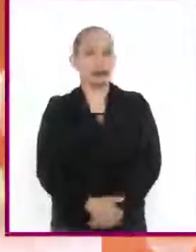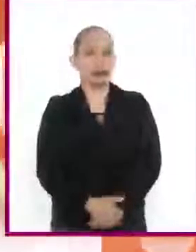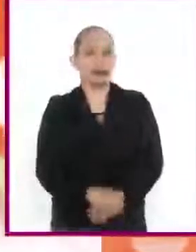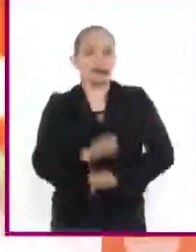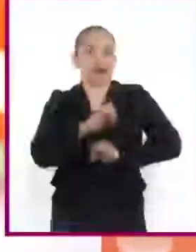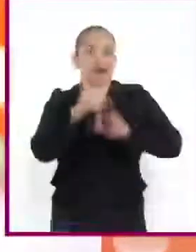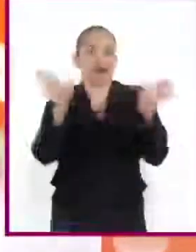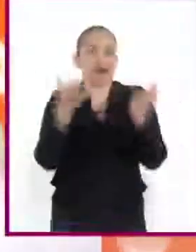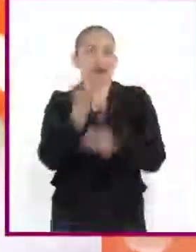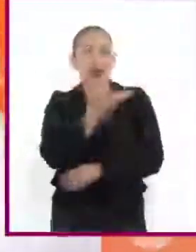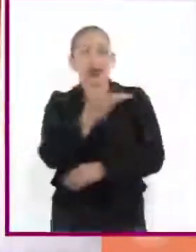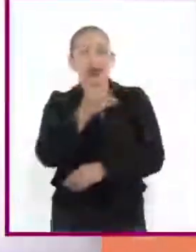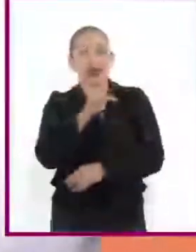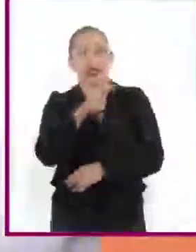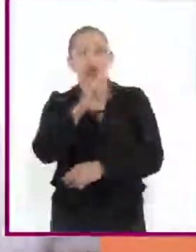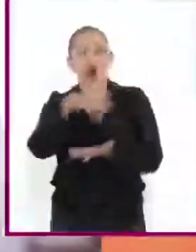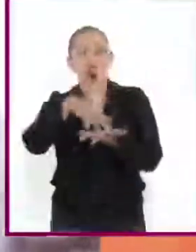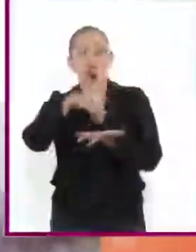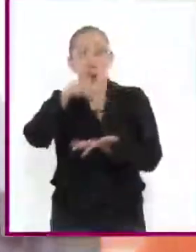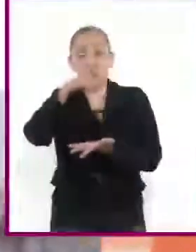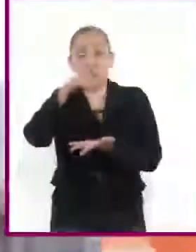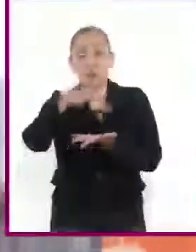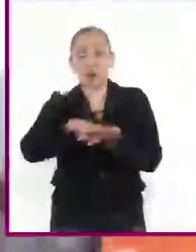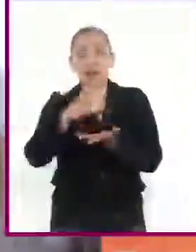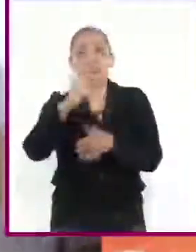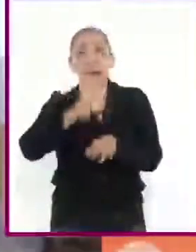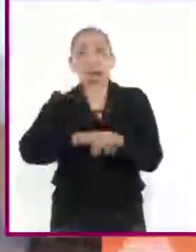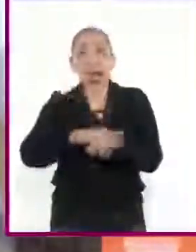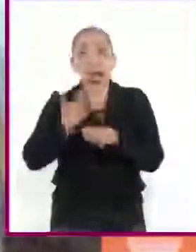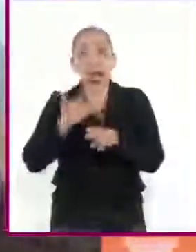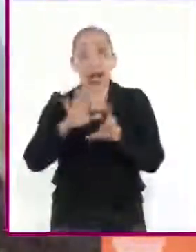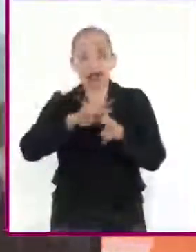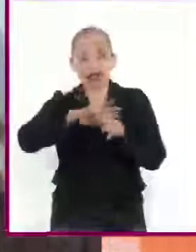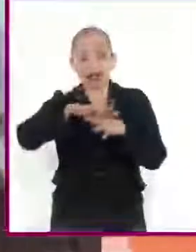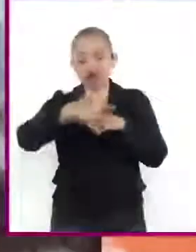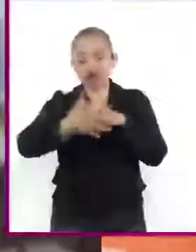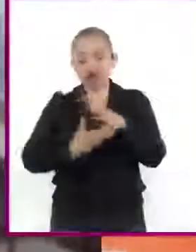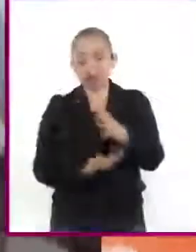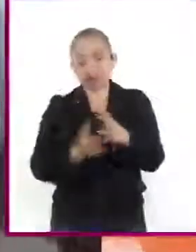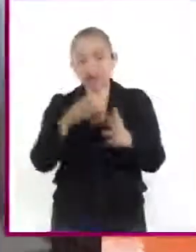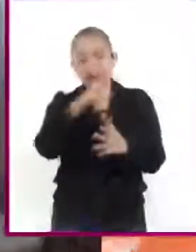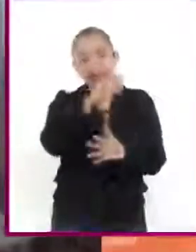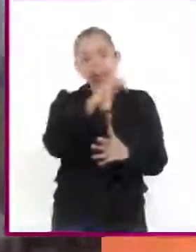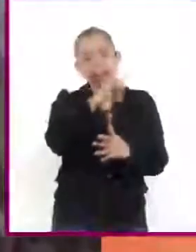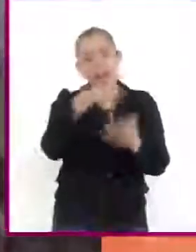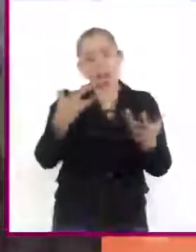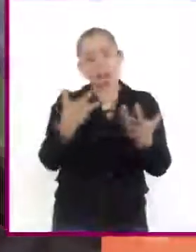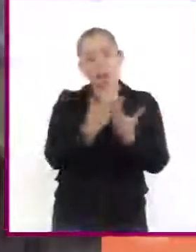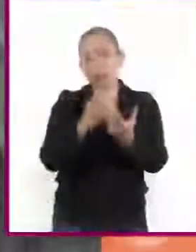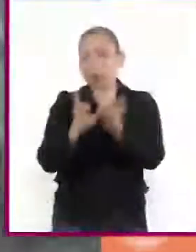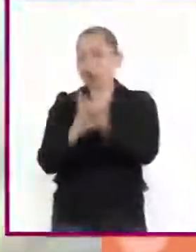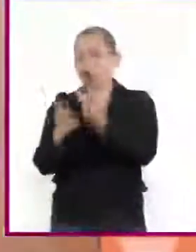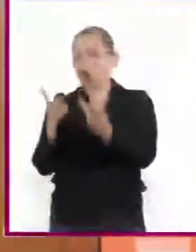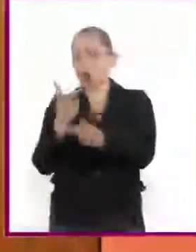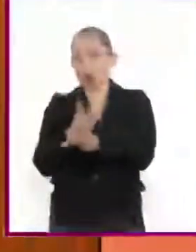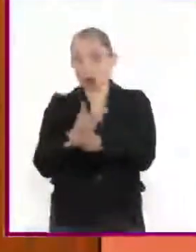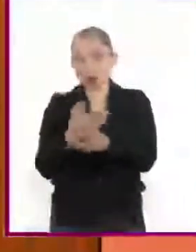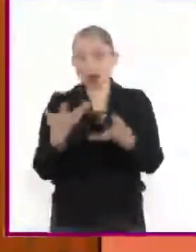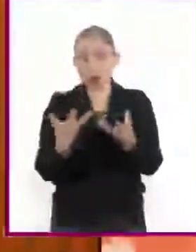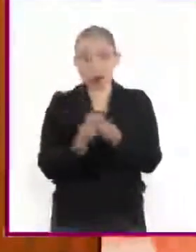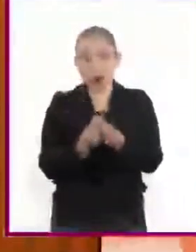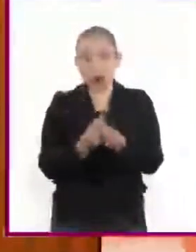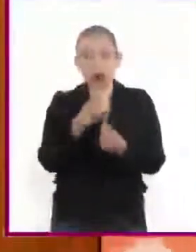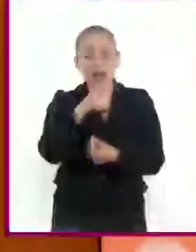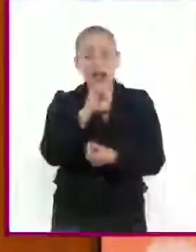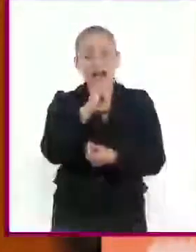Claro, como el hierro está en polvo, aumenta la superficie de contacto entre reactivos y productos que, junto con